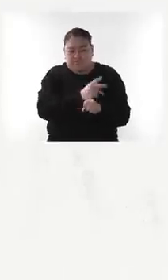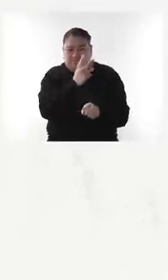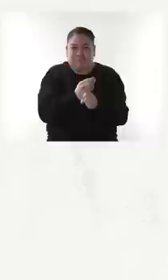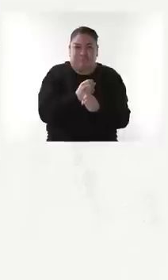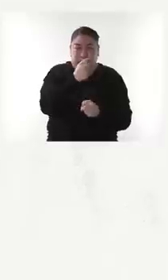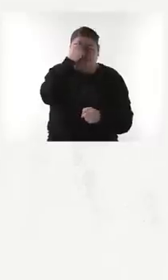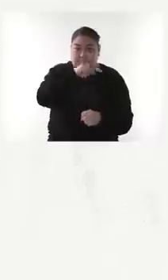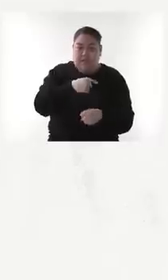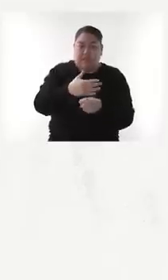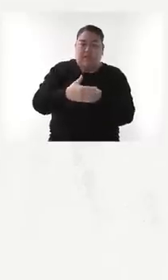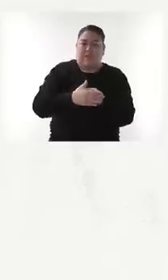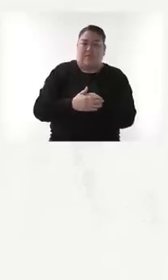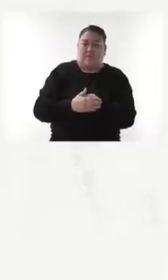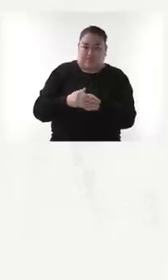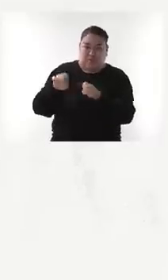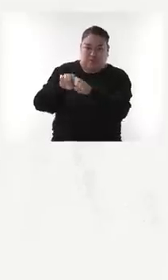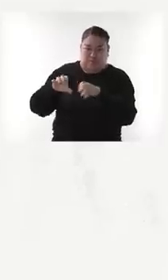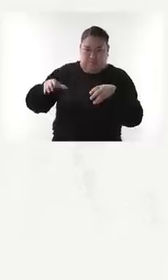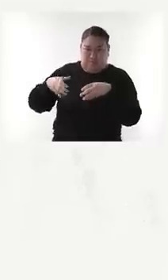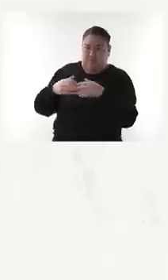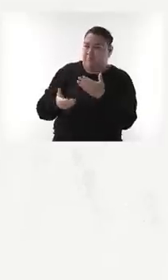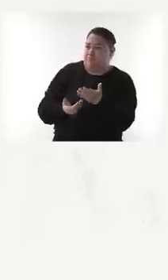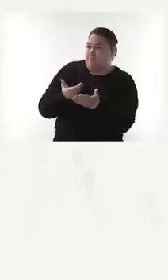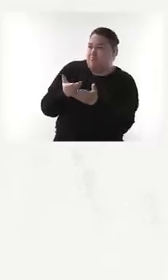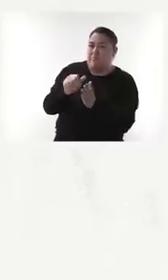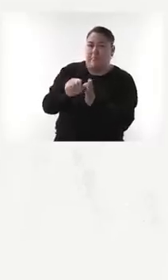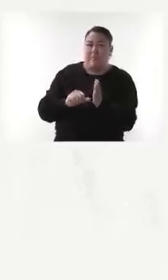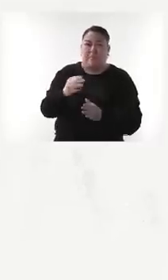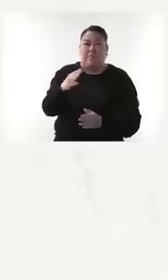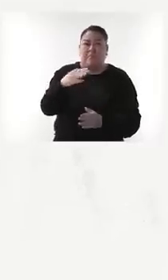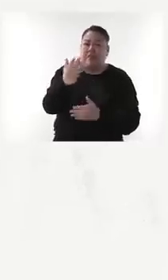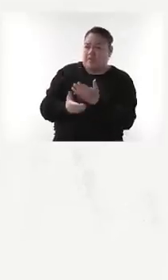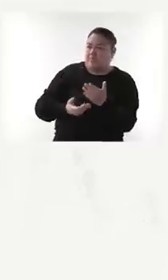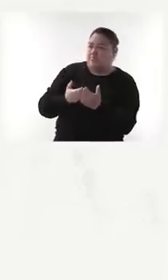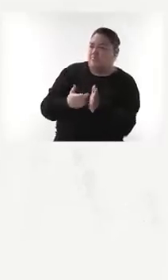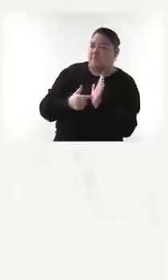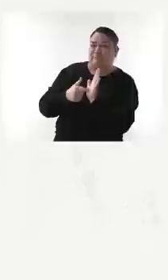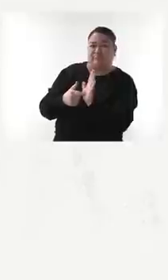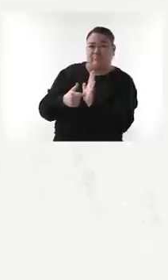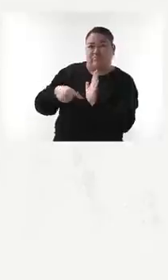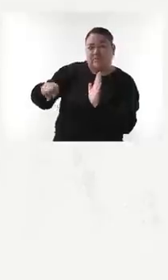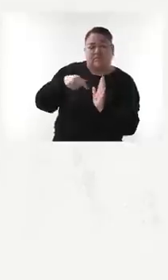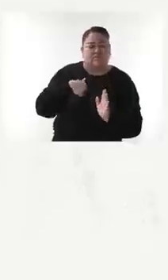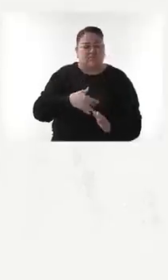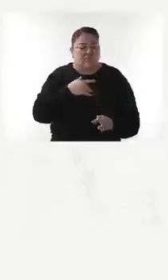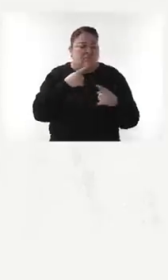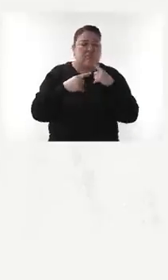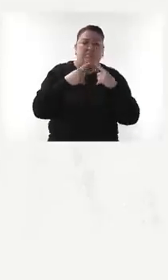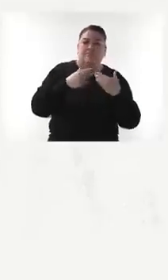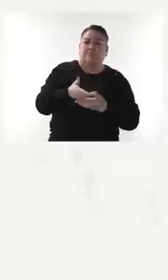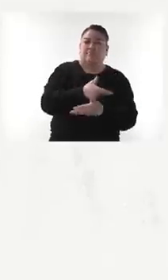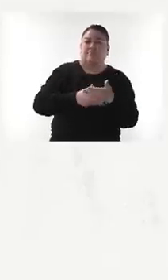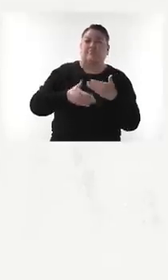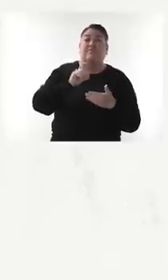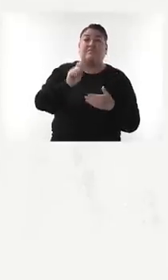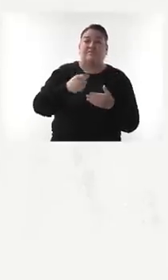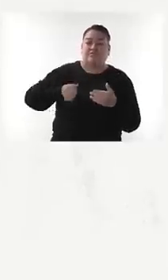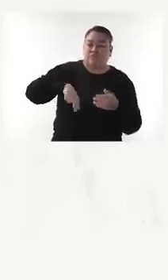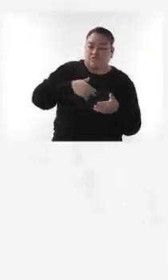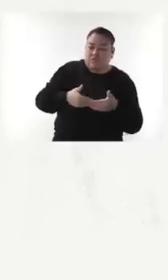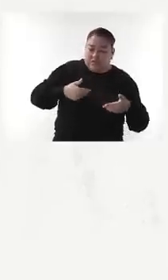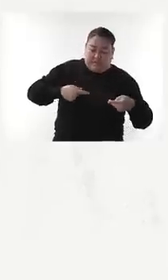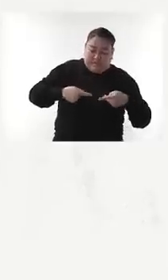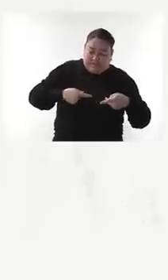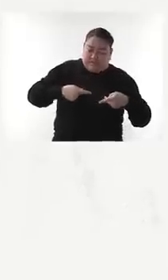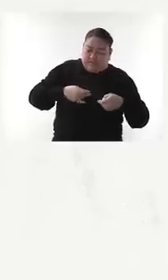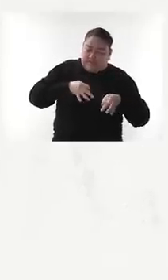ser presentada a la Asamblea en el mes de mayo de este año. De esa forma, tener ya un camino muy claro de